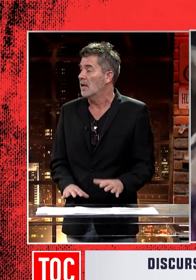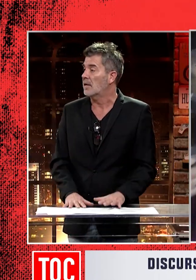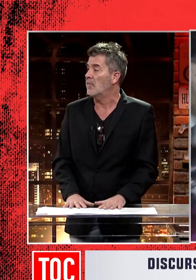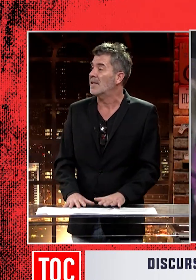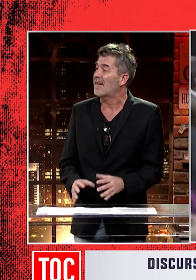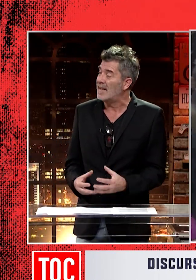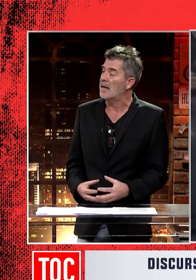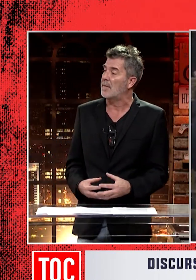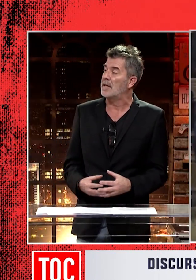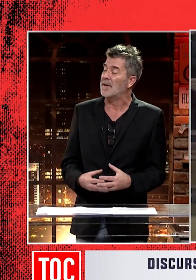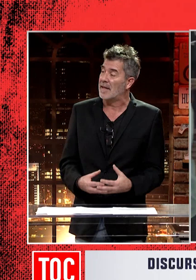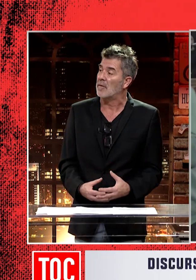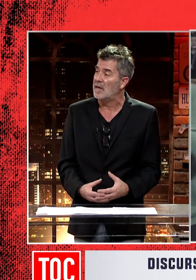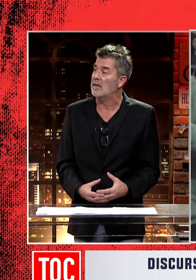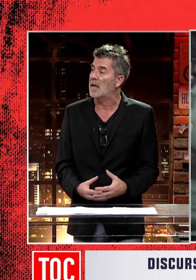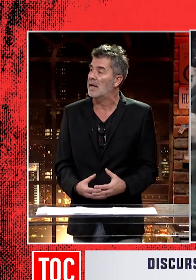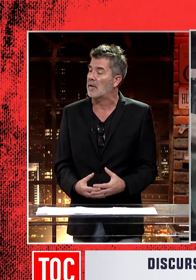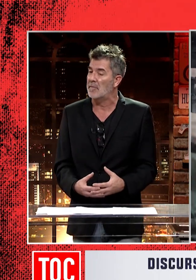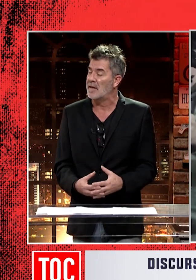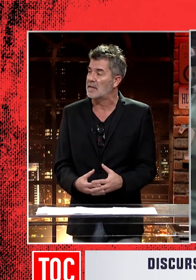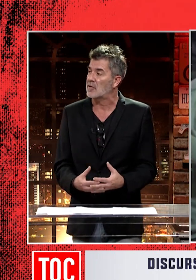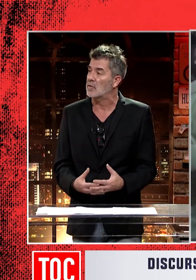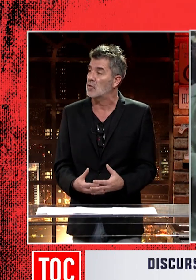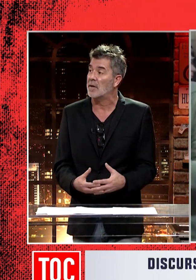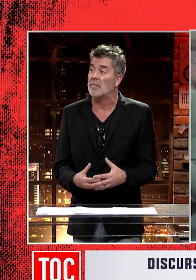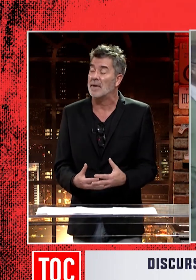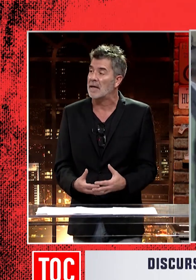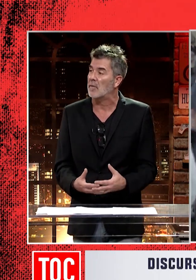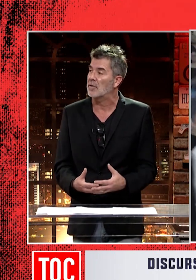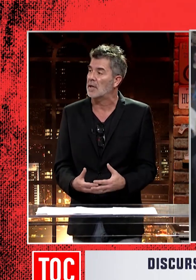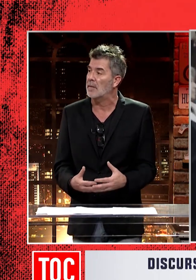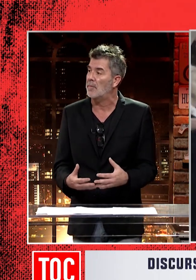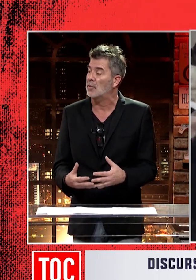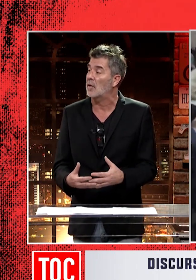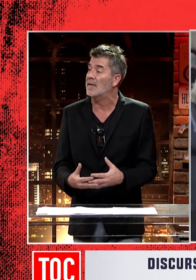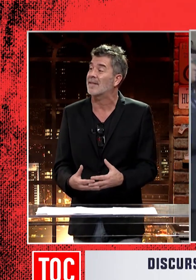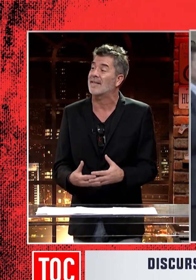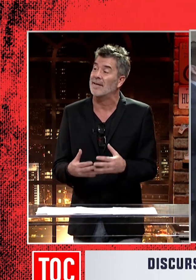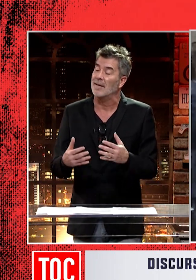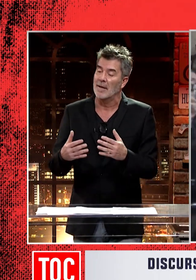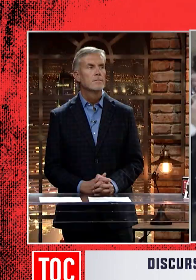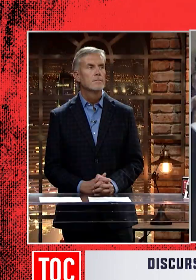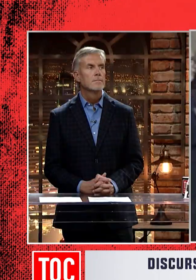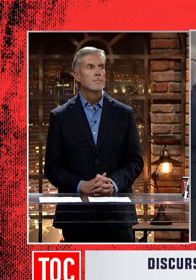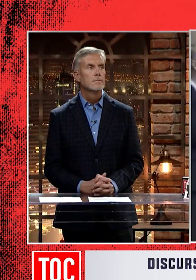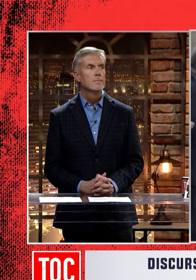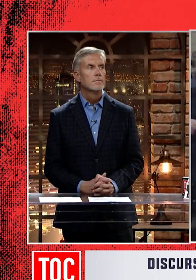camino. Tenemos que saber y aprender a convivir. Las convivencias son súper complejas cuando tenemos puntos de vista tan